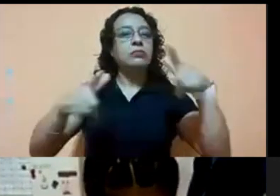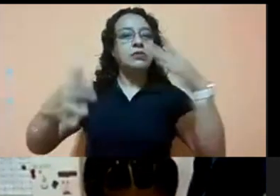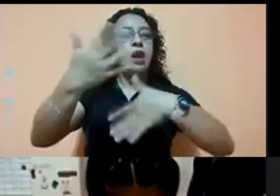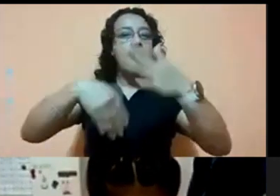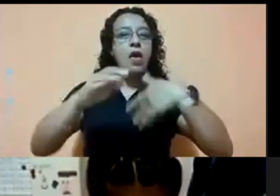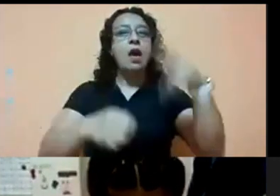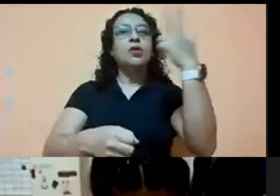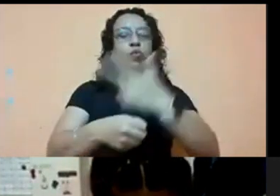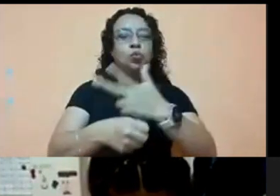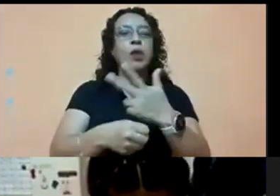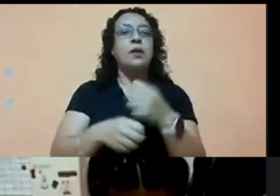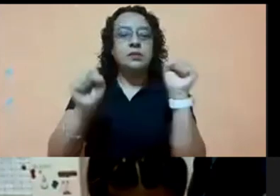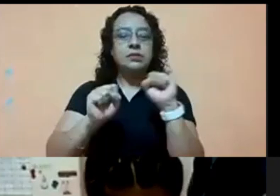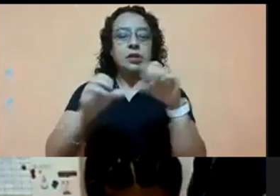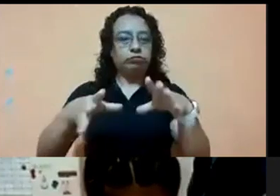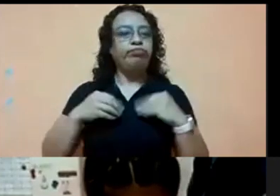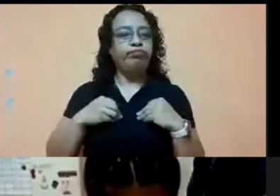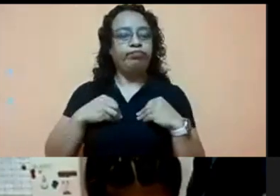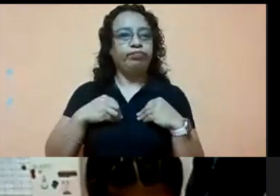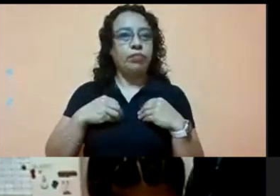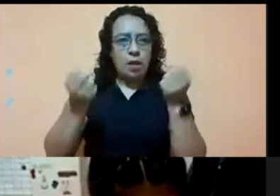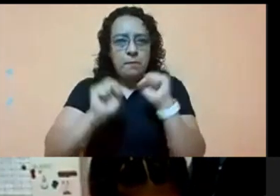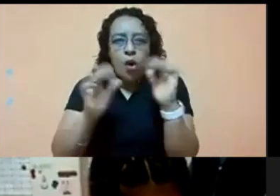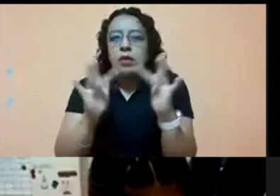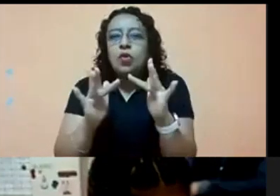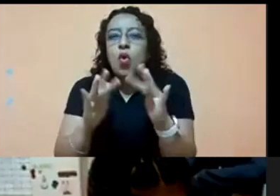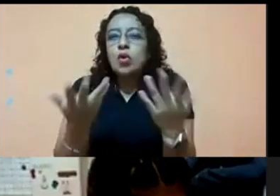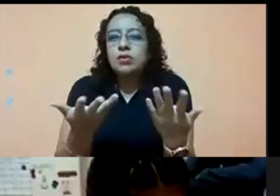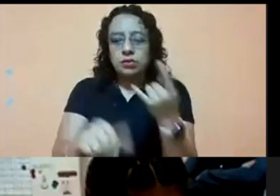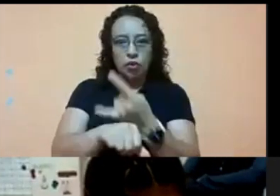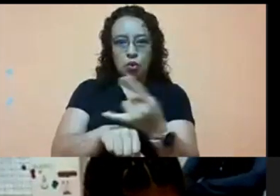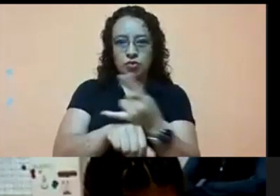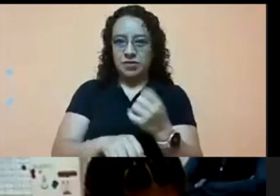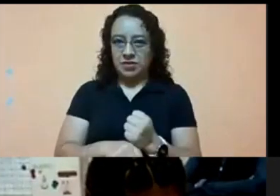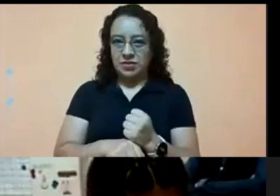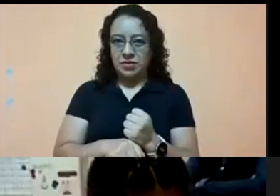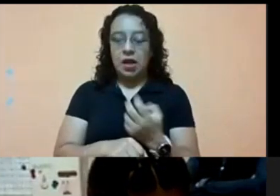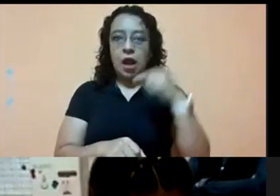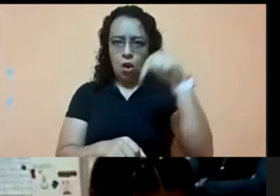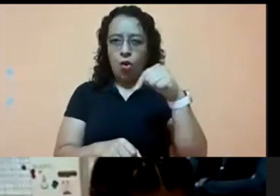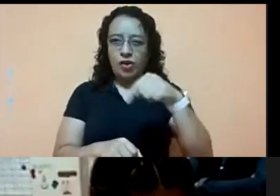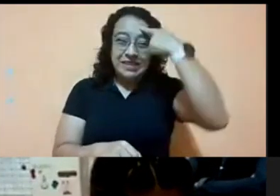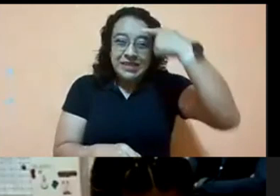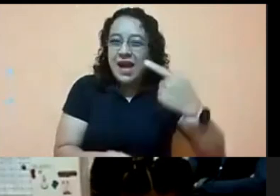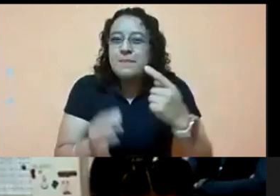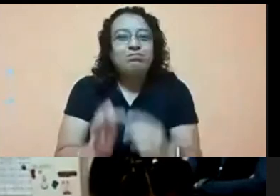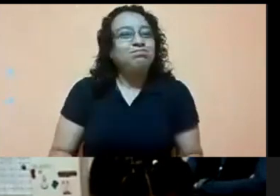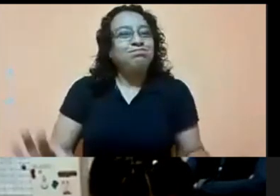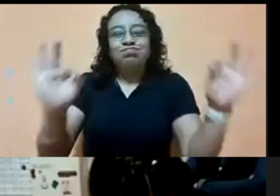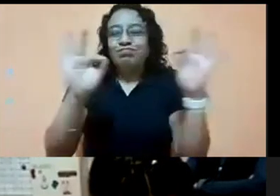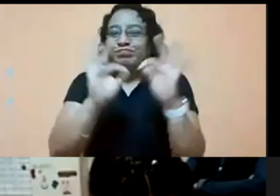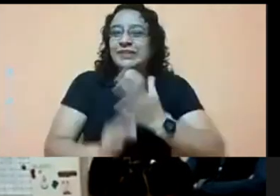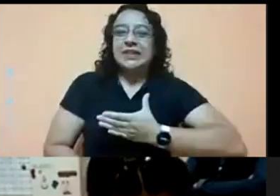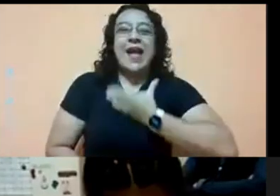sus principios y poder utilizarla. Hoy es un día muy importante y alegre para la